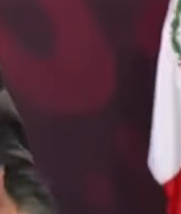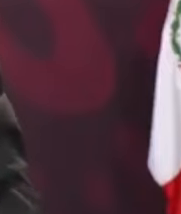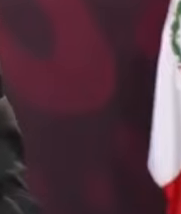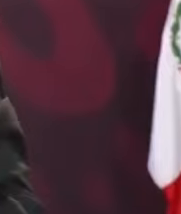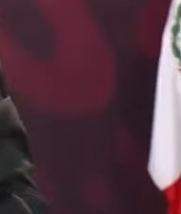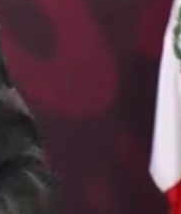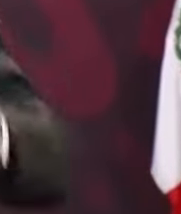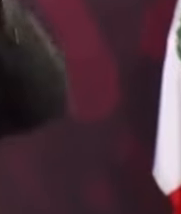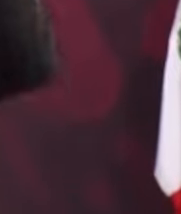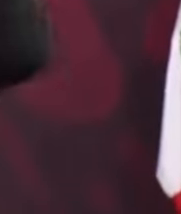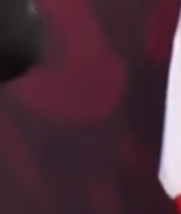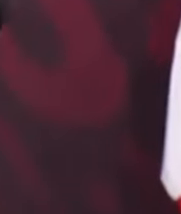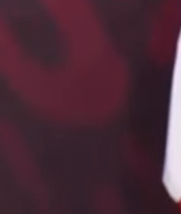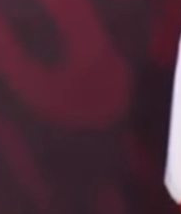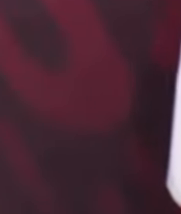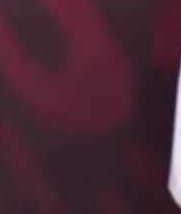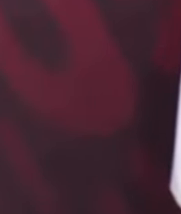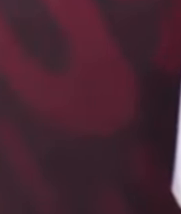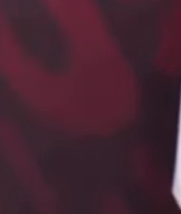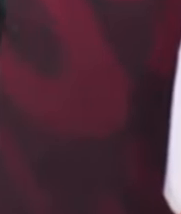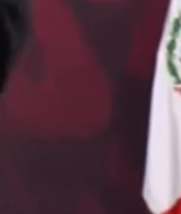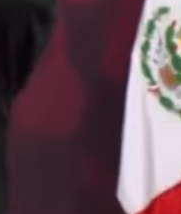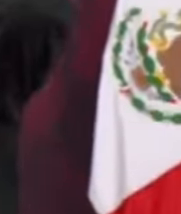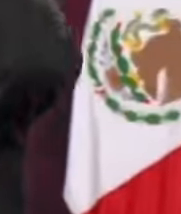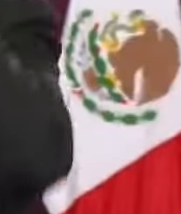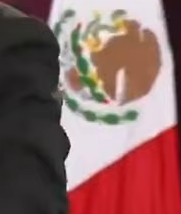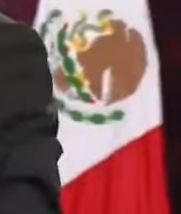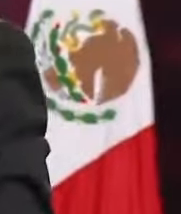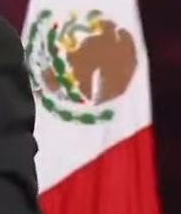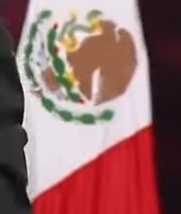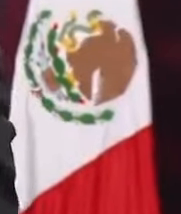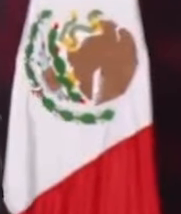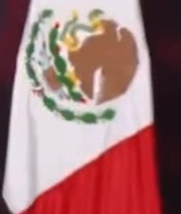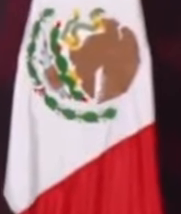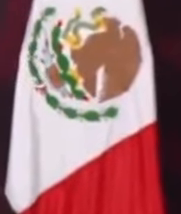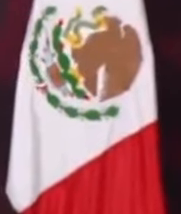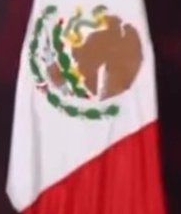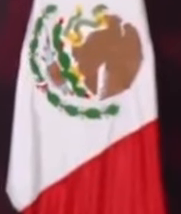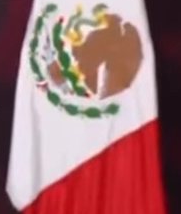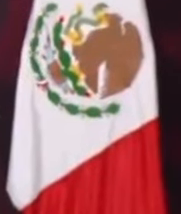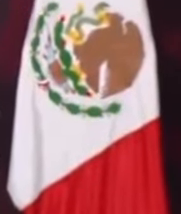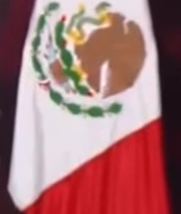Ernestina Godoy, la conozco desde hace